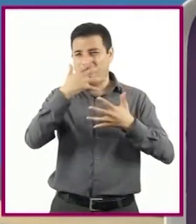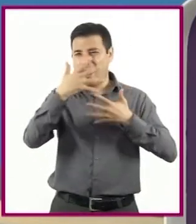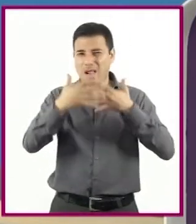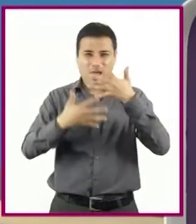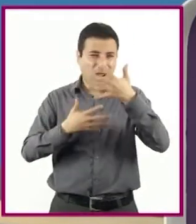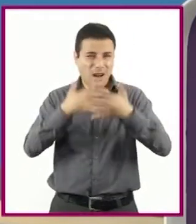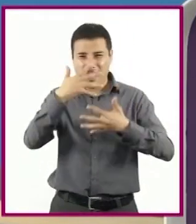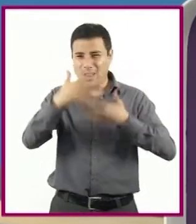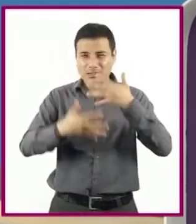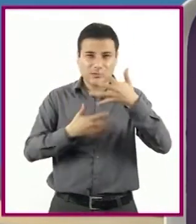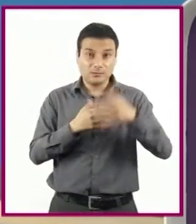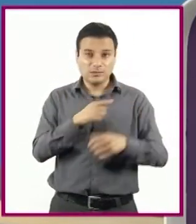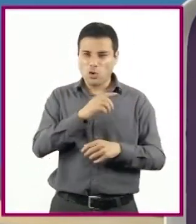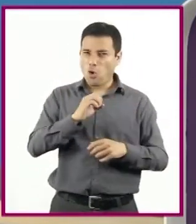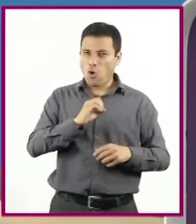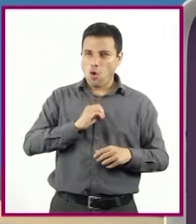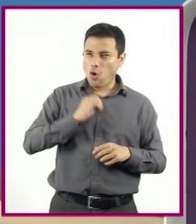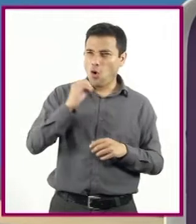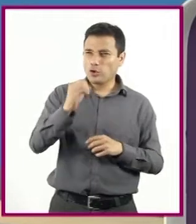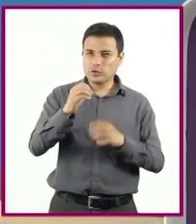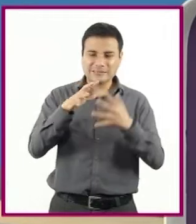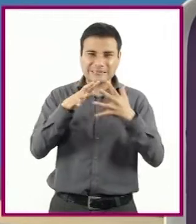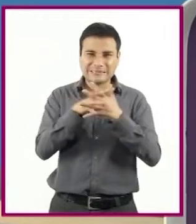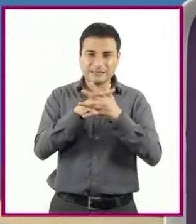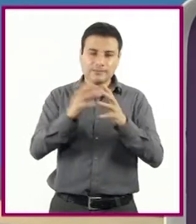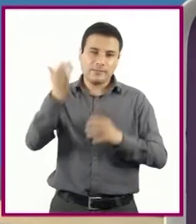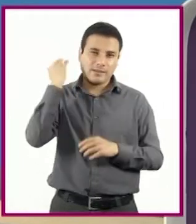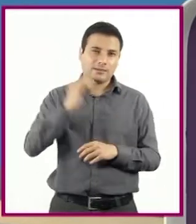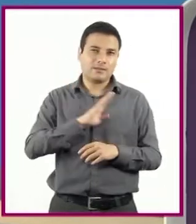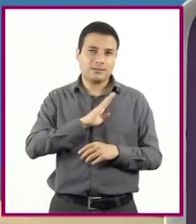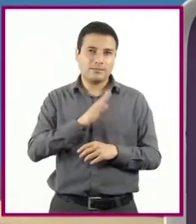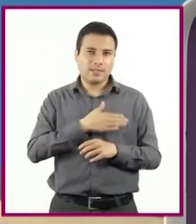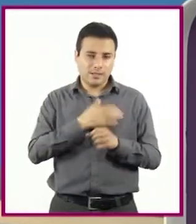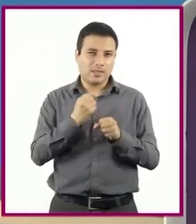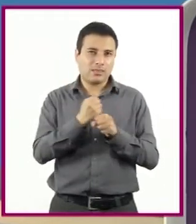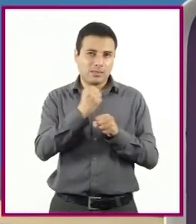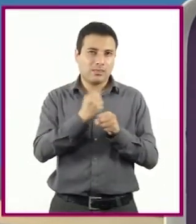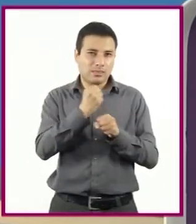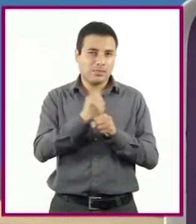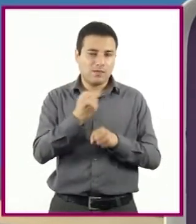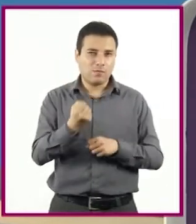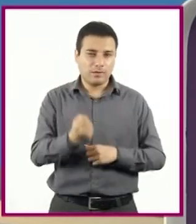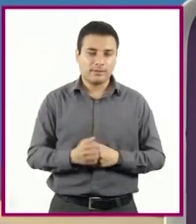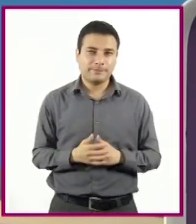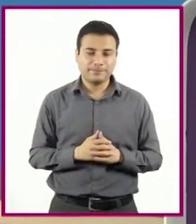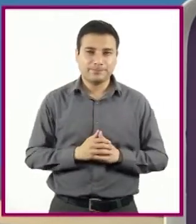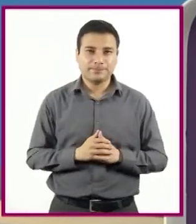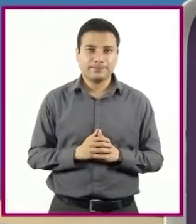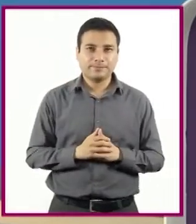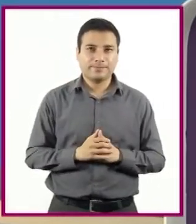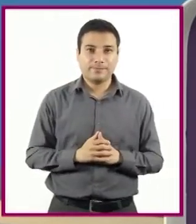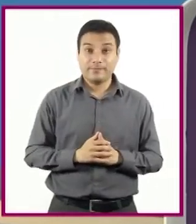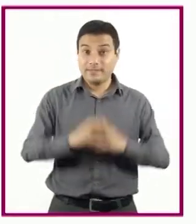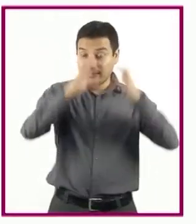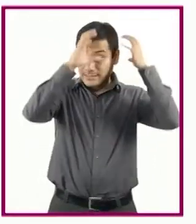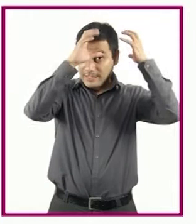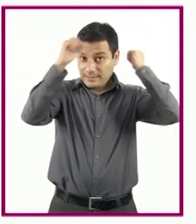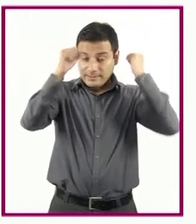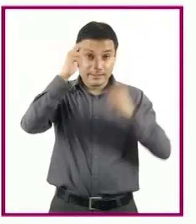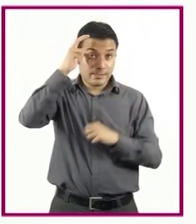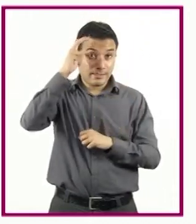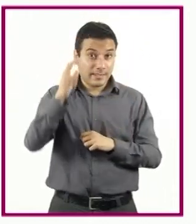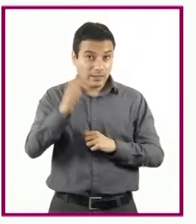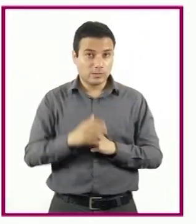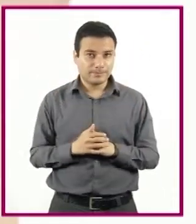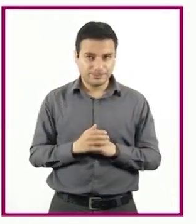de contener el odio y los agravios acumulados por años contra las clases dominantes. Allende e Hidalgo